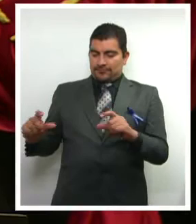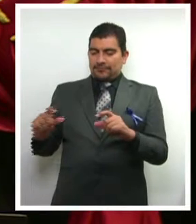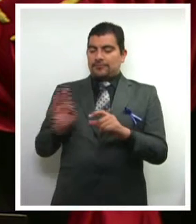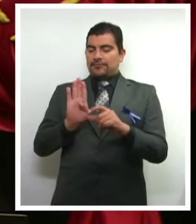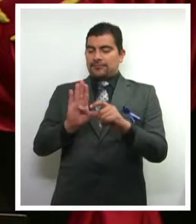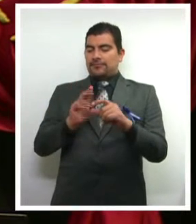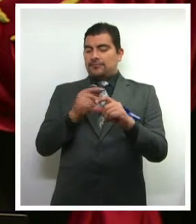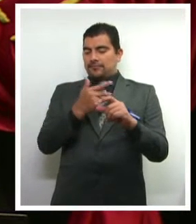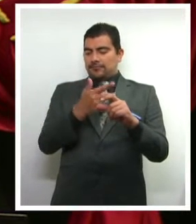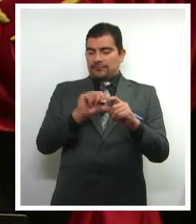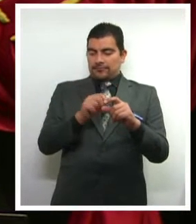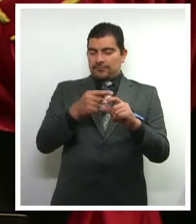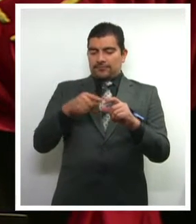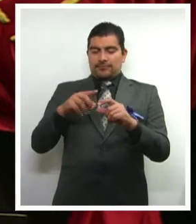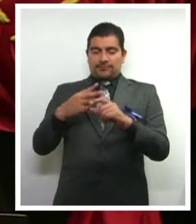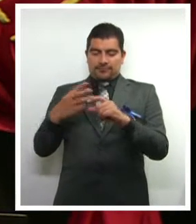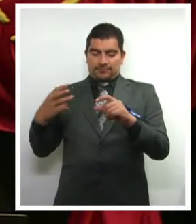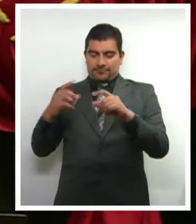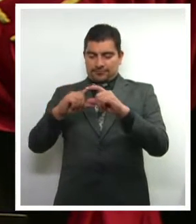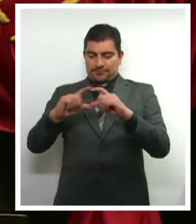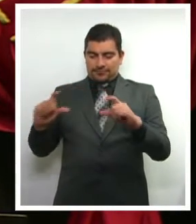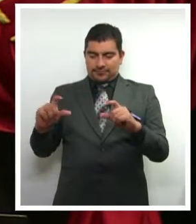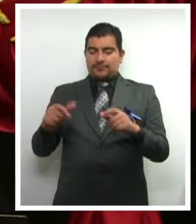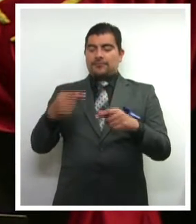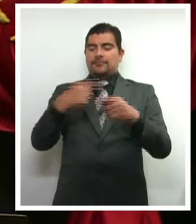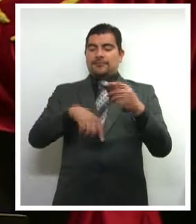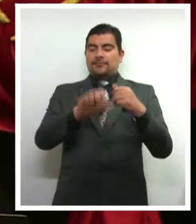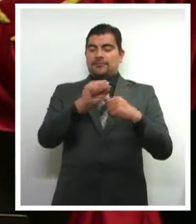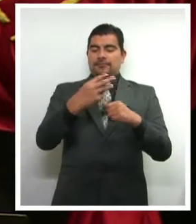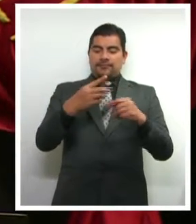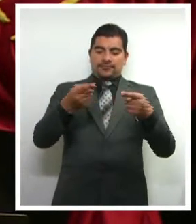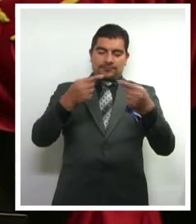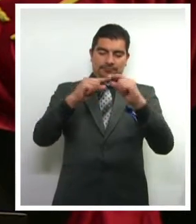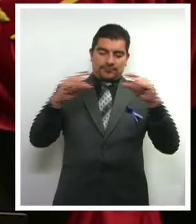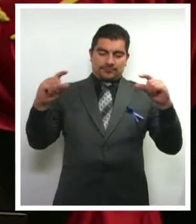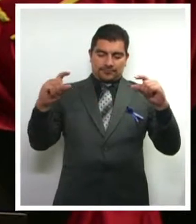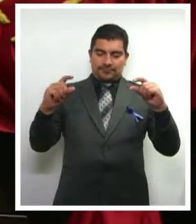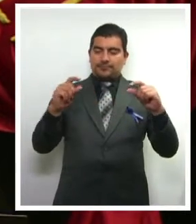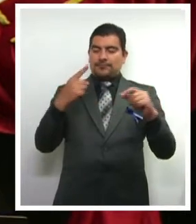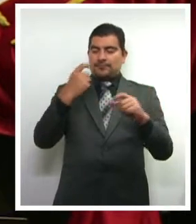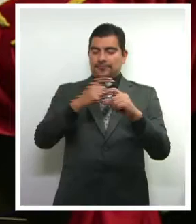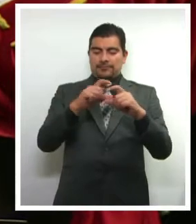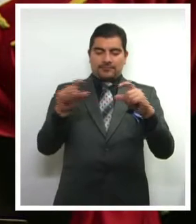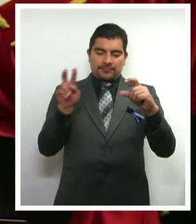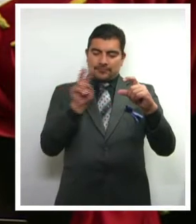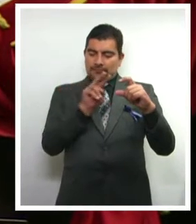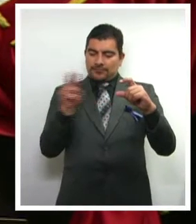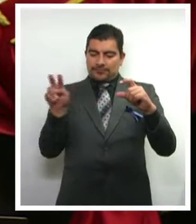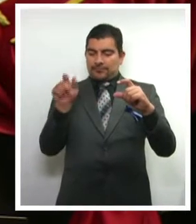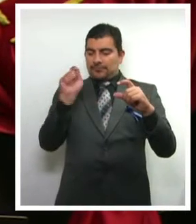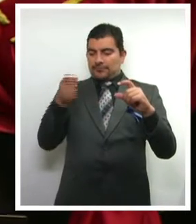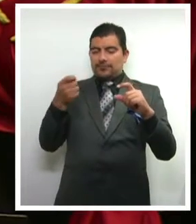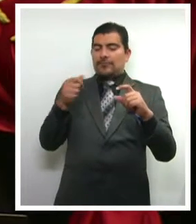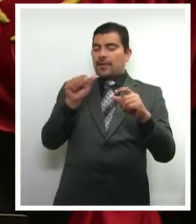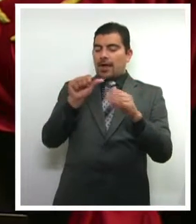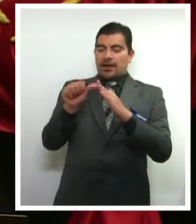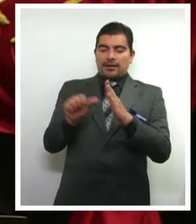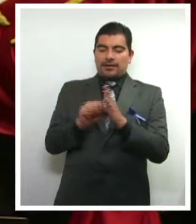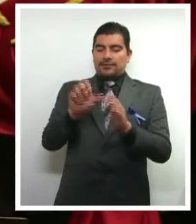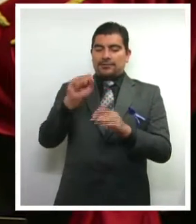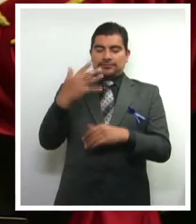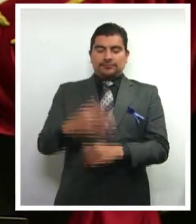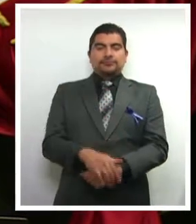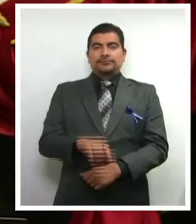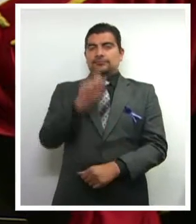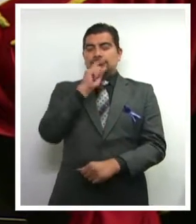numeral 3, fracción tercera, 63, párrafo primero, de la denominación del artículo 65, así como